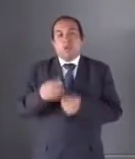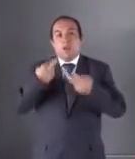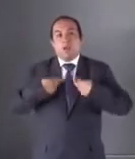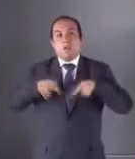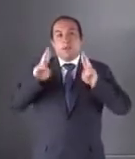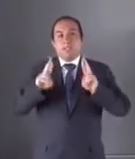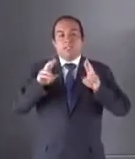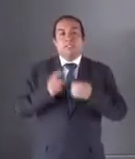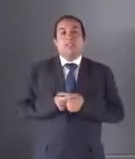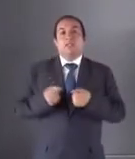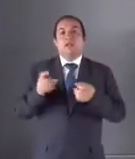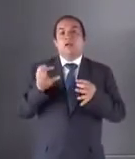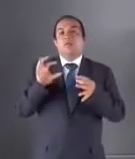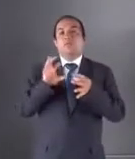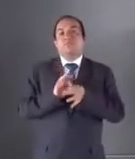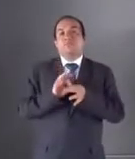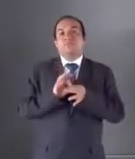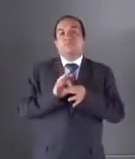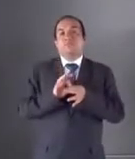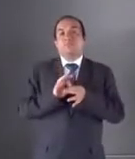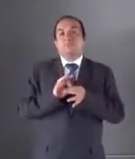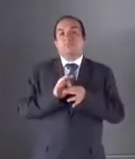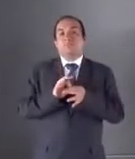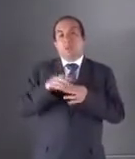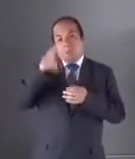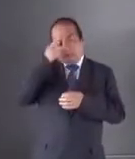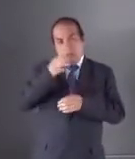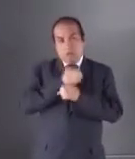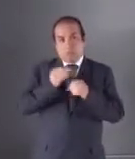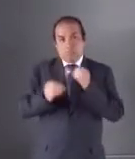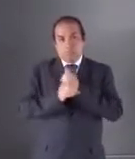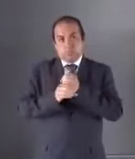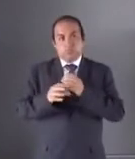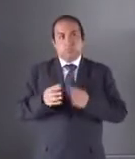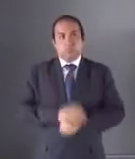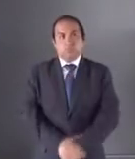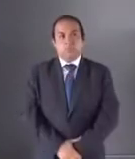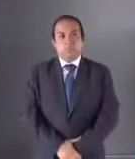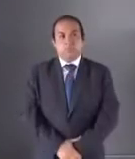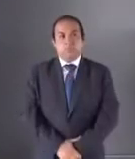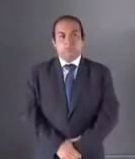intervención en cuanto a obra, en cuanto a obra inducida.